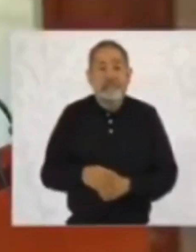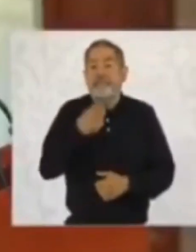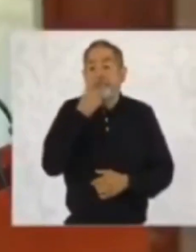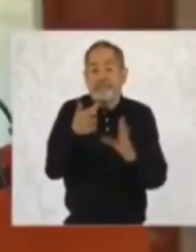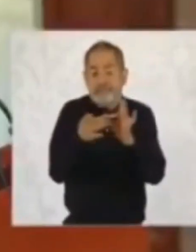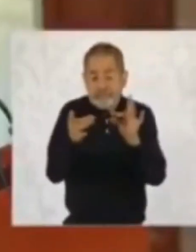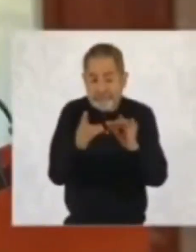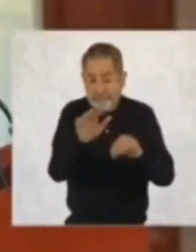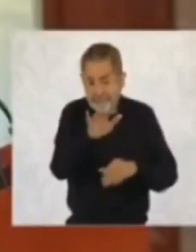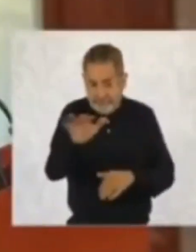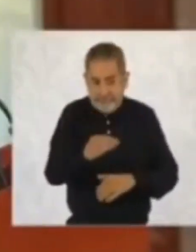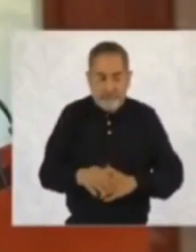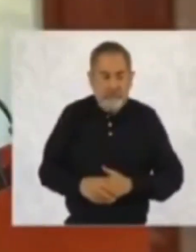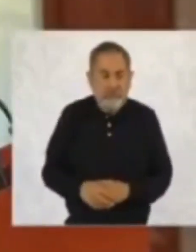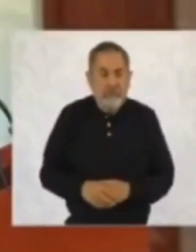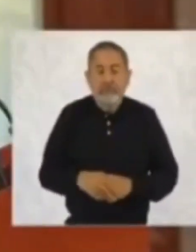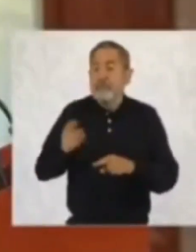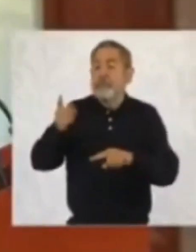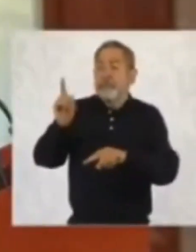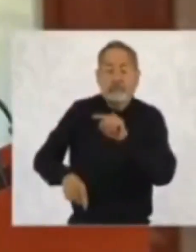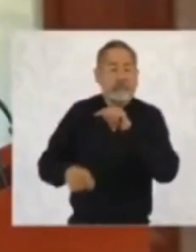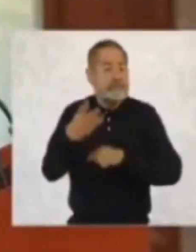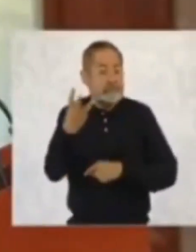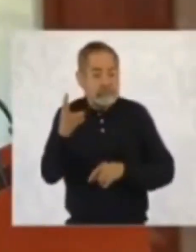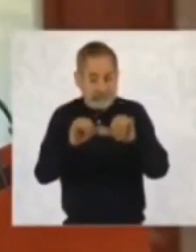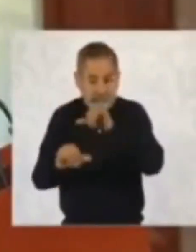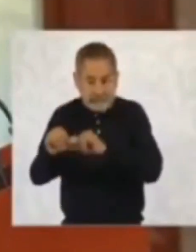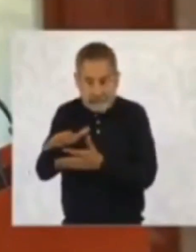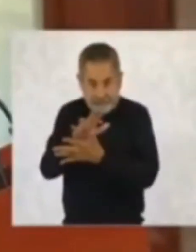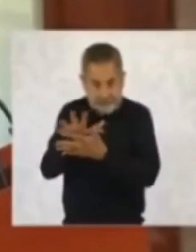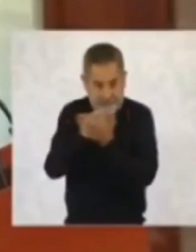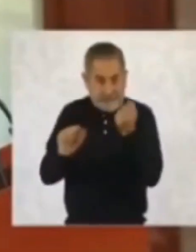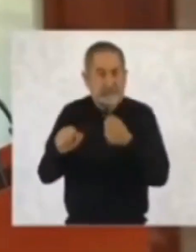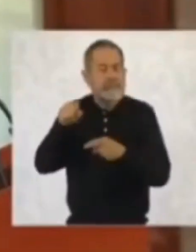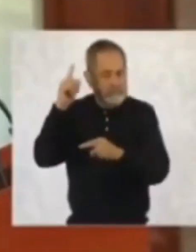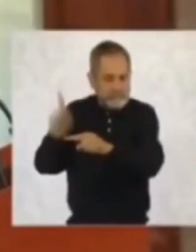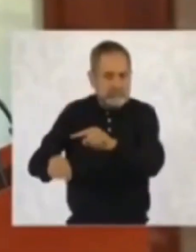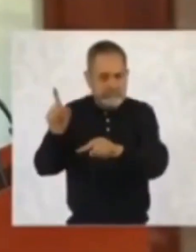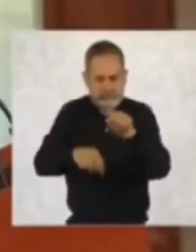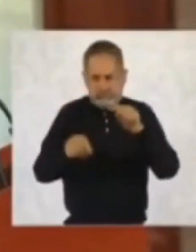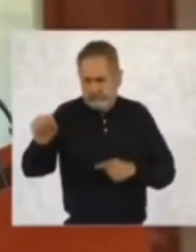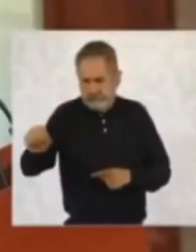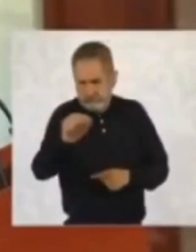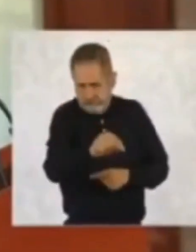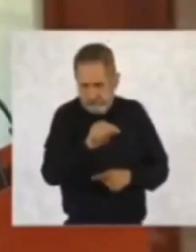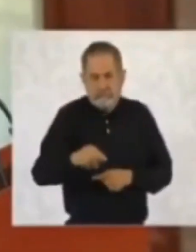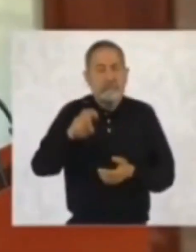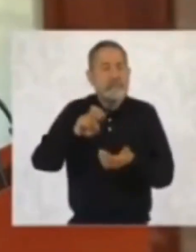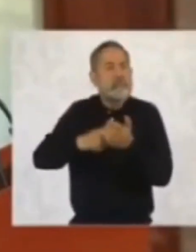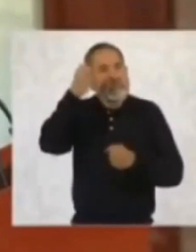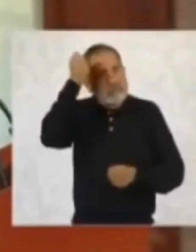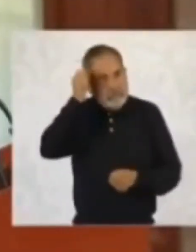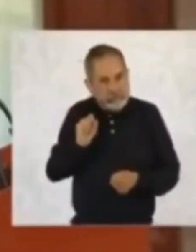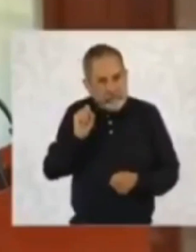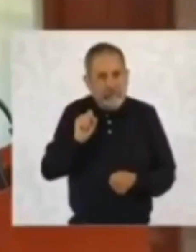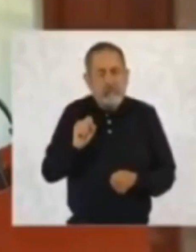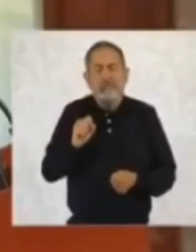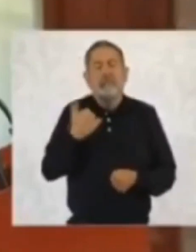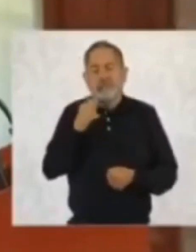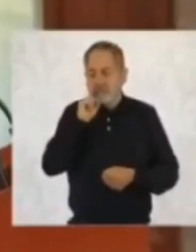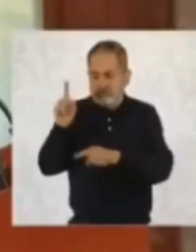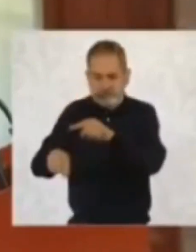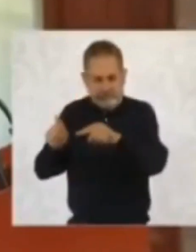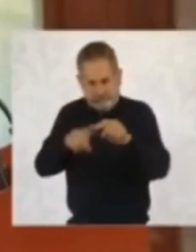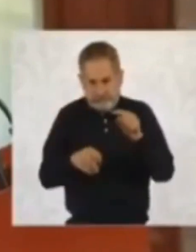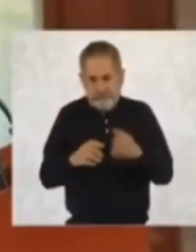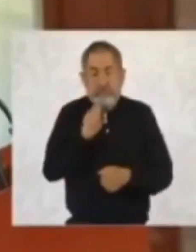extracto correspondiente. Se desmantelaron 3 laboratorios de producción de drogas sintéticas a gran escala en Sinaloa y se